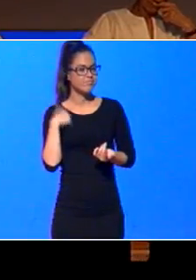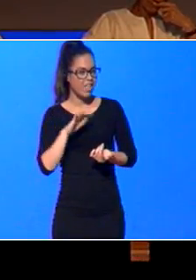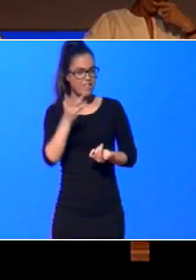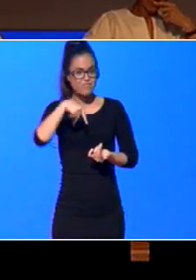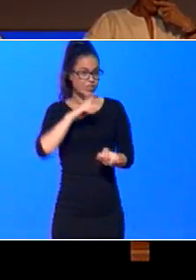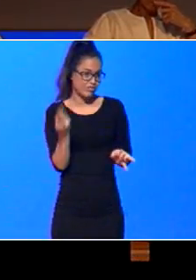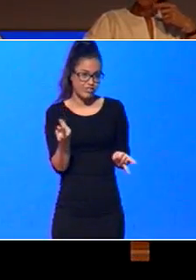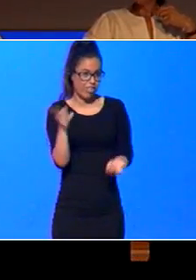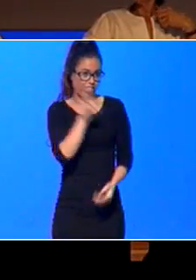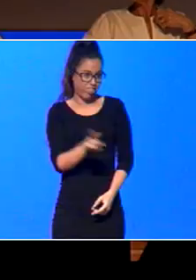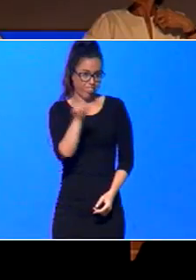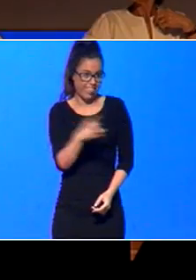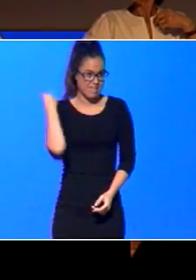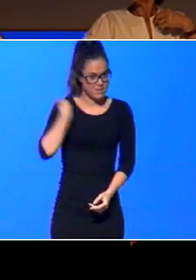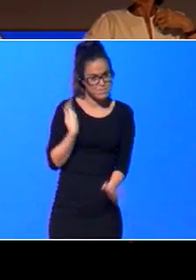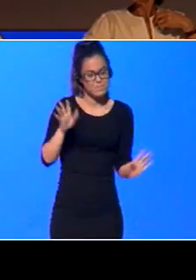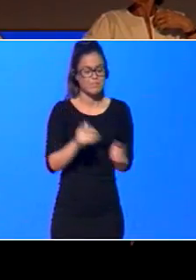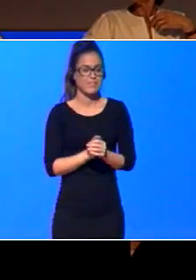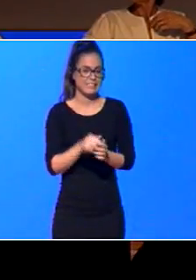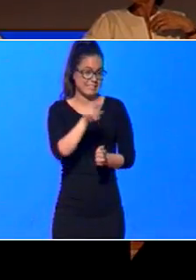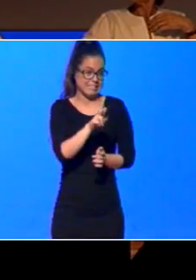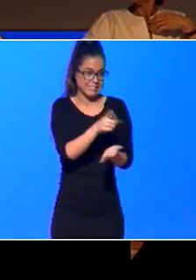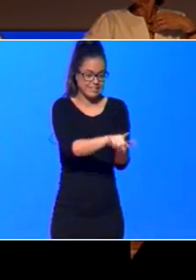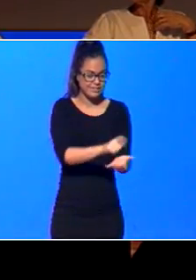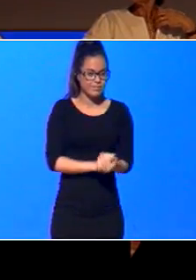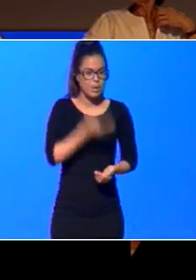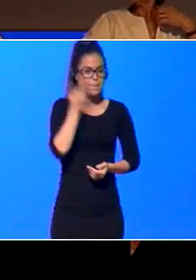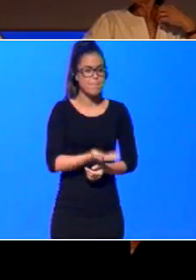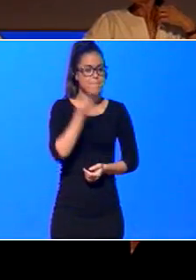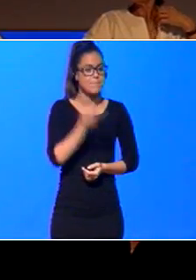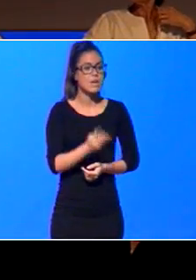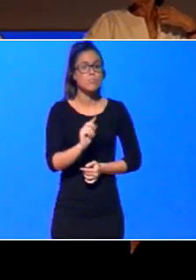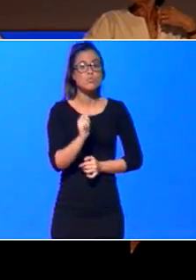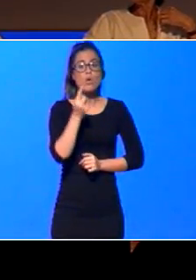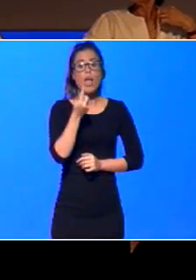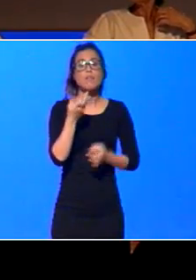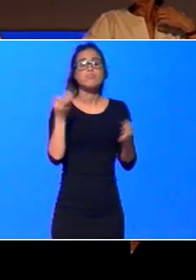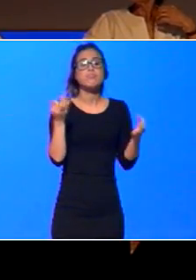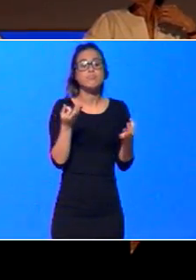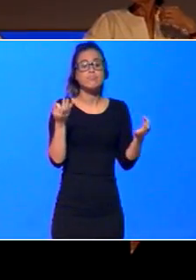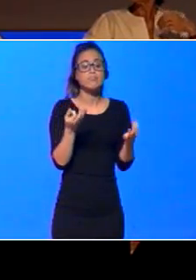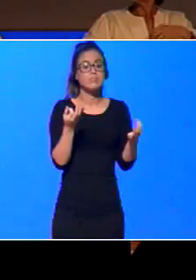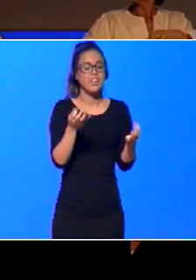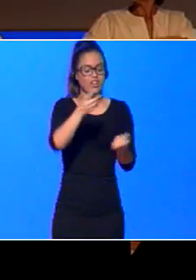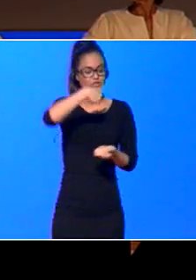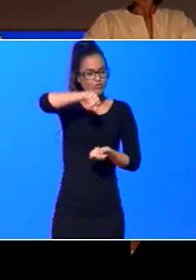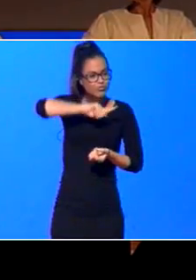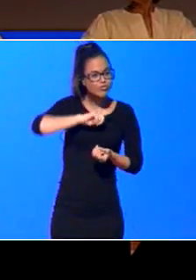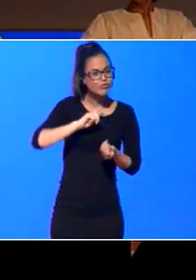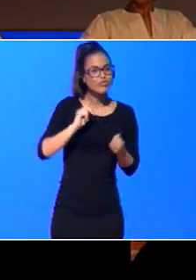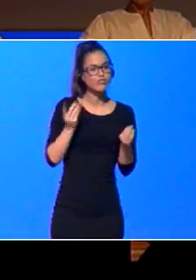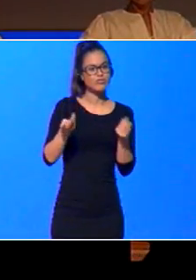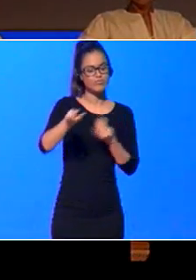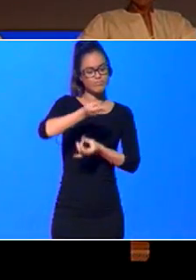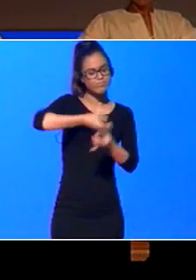bueno, birgo goratuko dugu. Importantena ez da hemen gertatzen dana, baina baizik eta gure artean egiten dugun edo